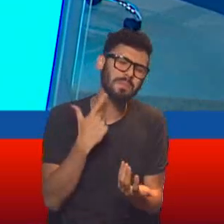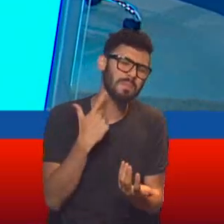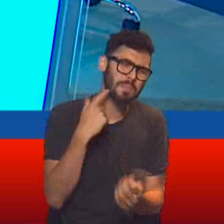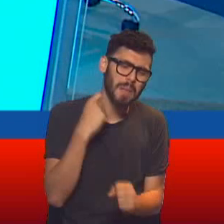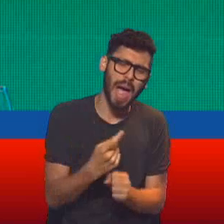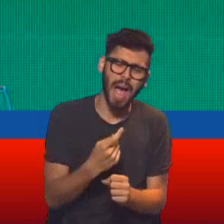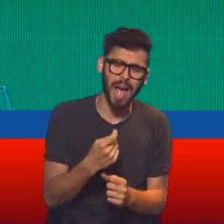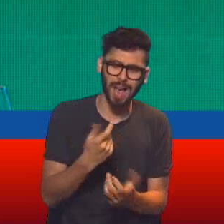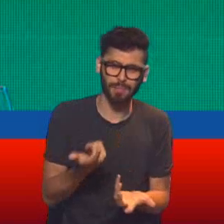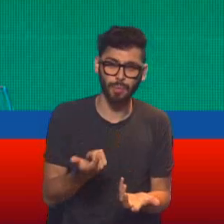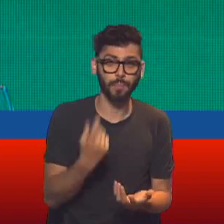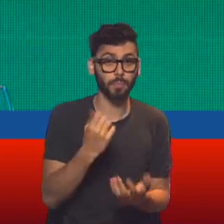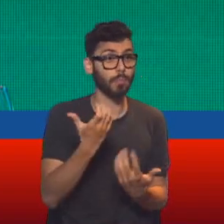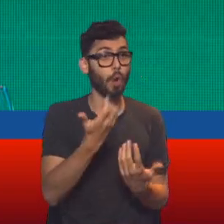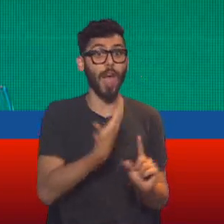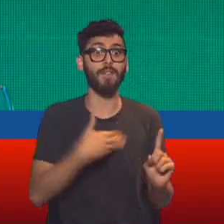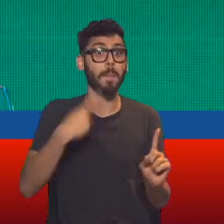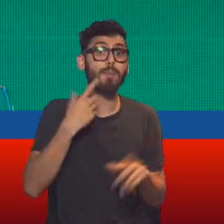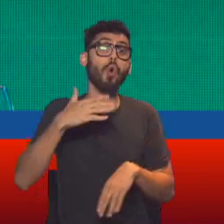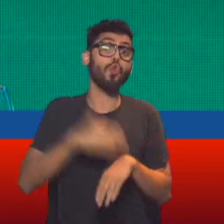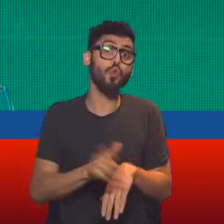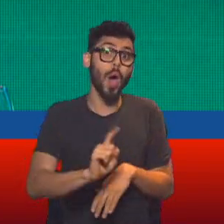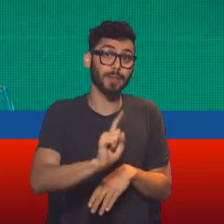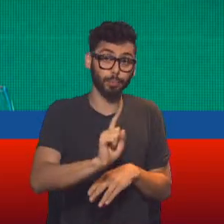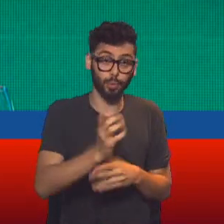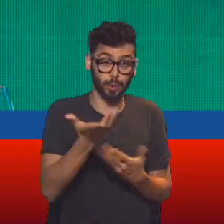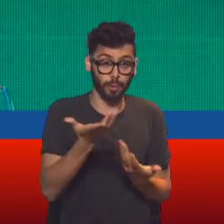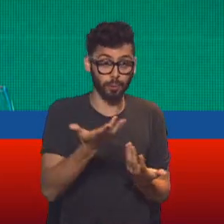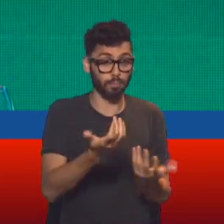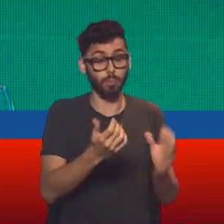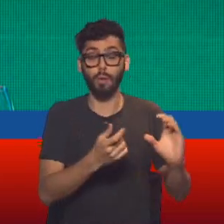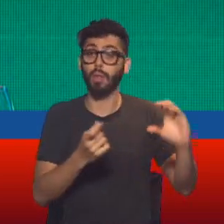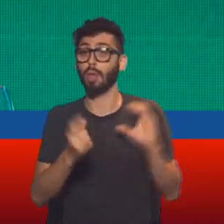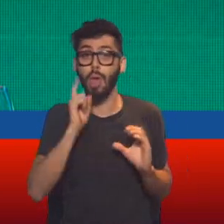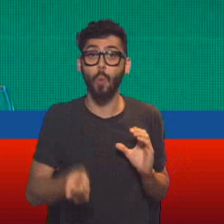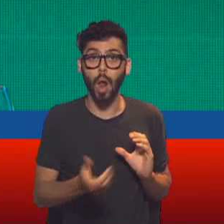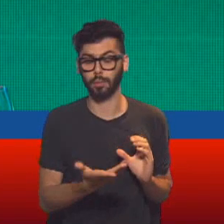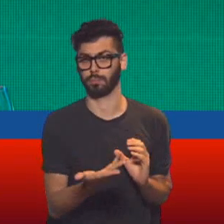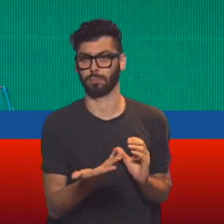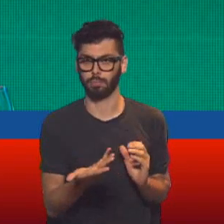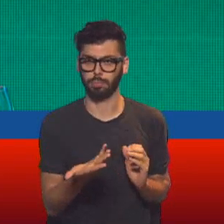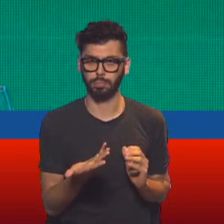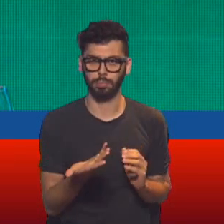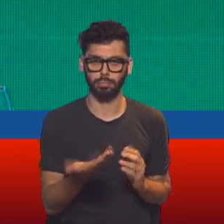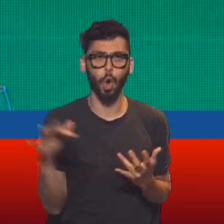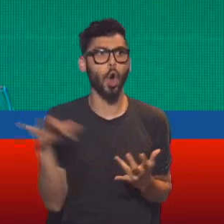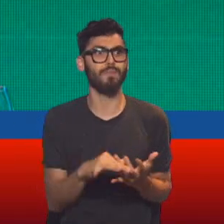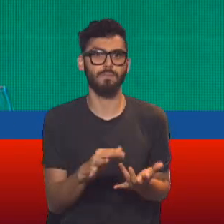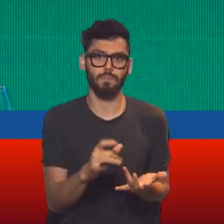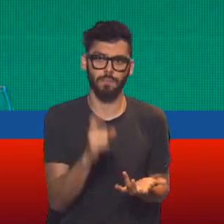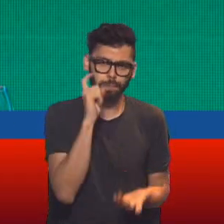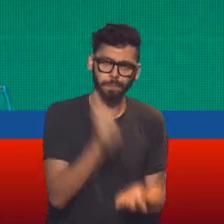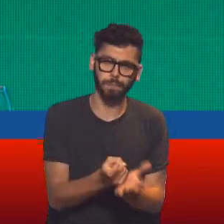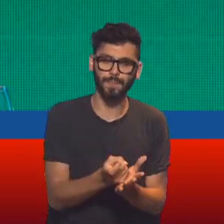la irresponsabilidad del fondo, la irresponsabilidad de las Claro. autoridades que en ese momento tomaron ese compromiso, ¿no? Claro, pero ahí,